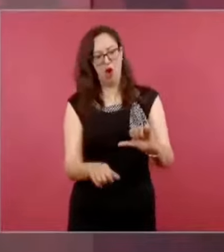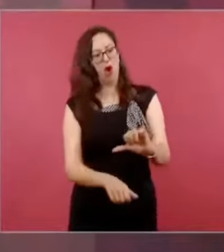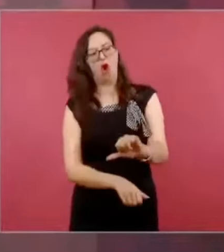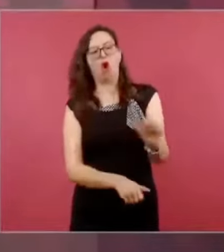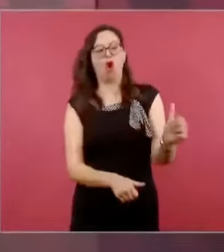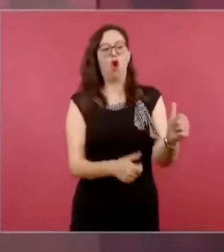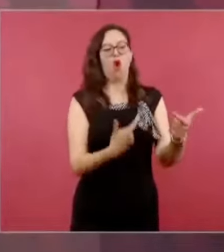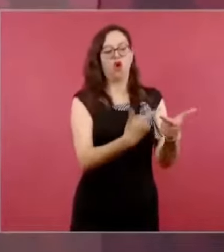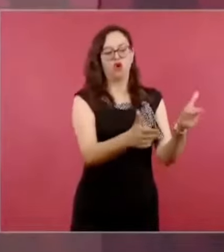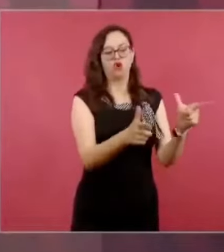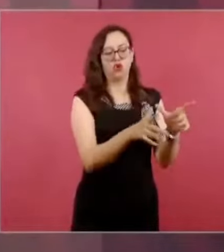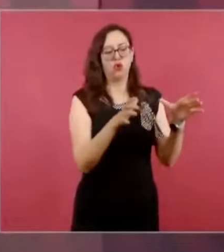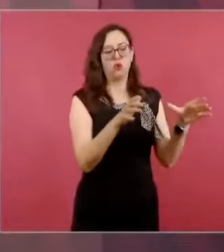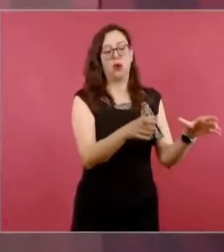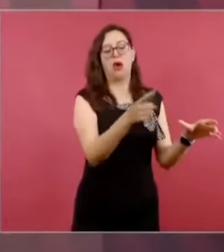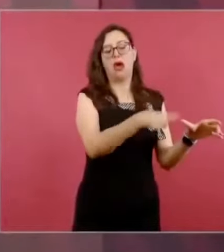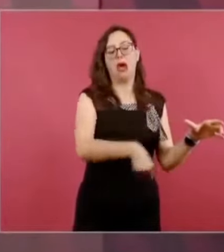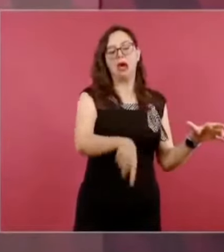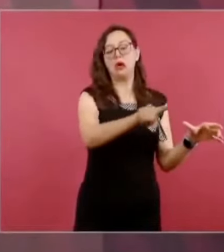les asistía la razón,